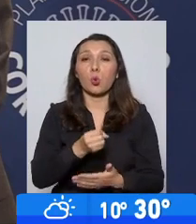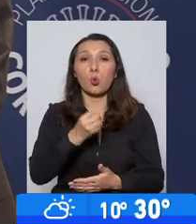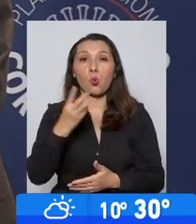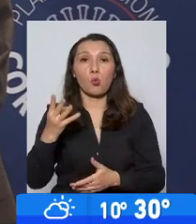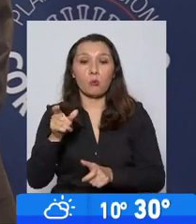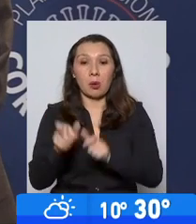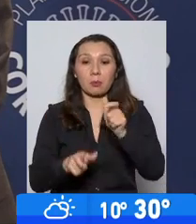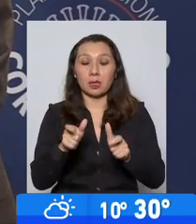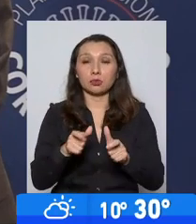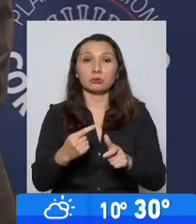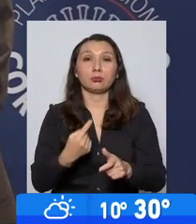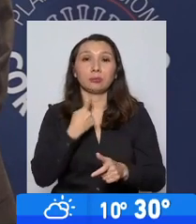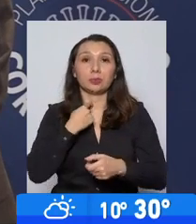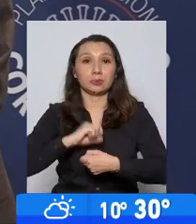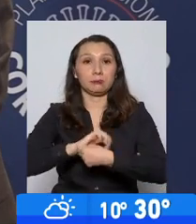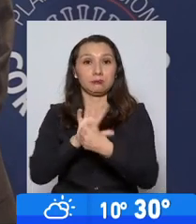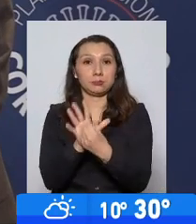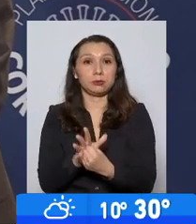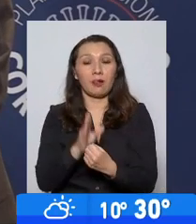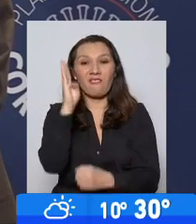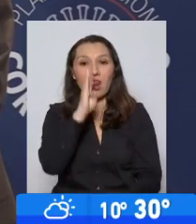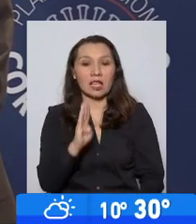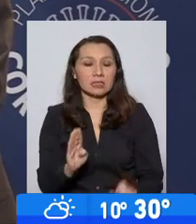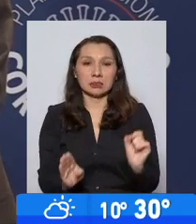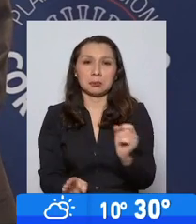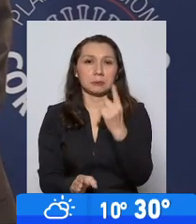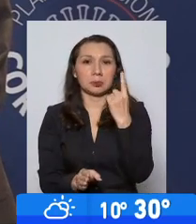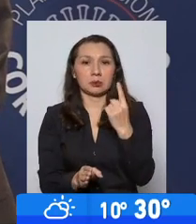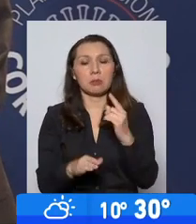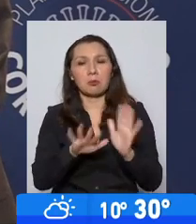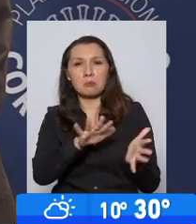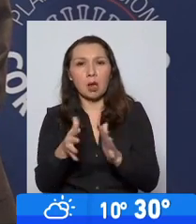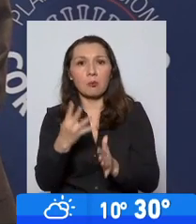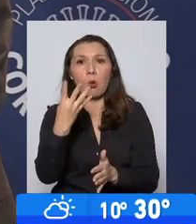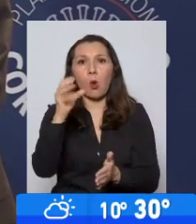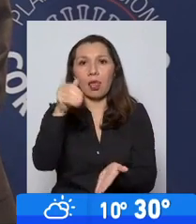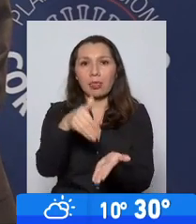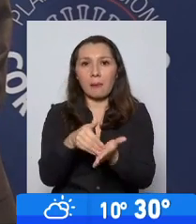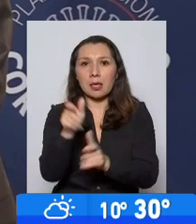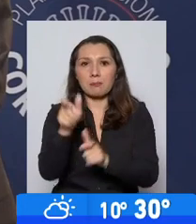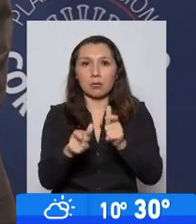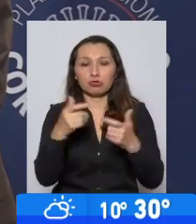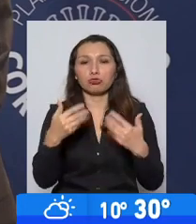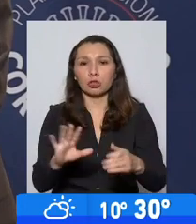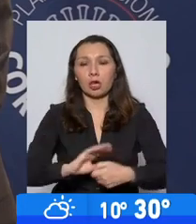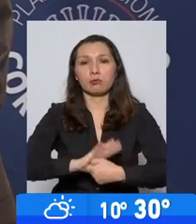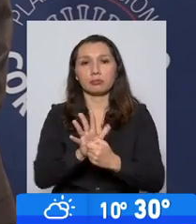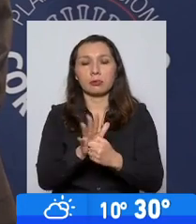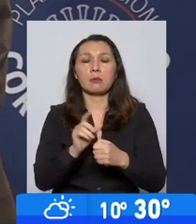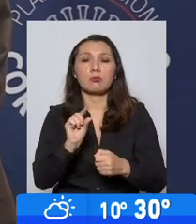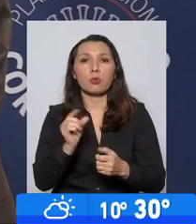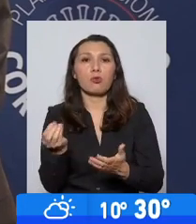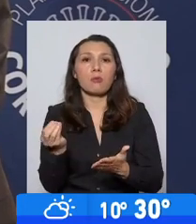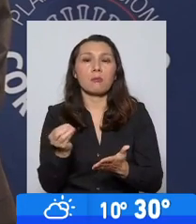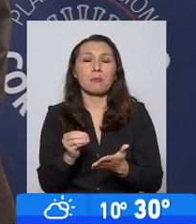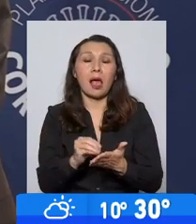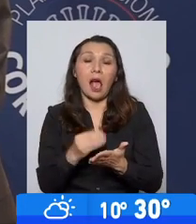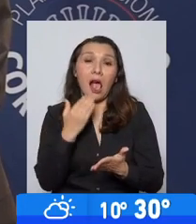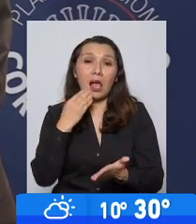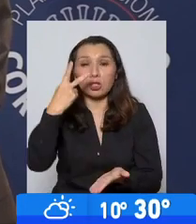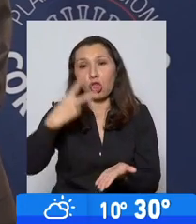de contagiados sigue encabezada por Brasil, con un poco más de 40.000 casos y un poco más de